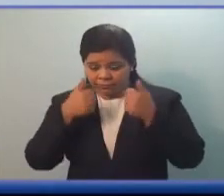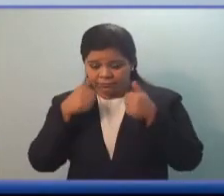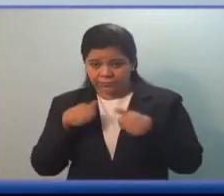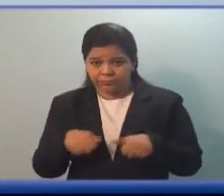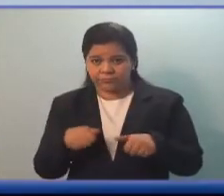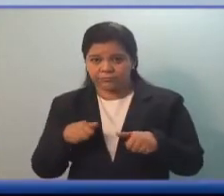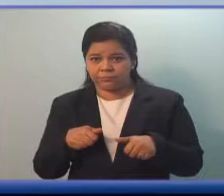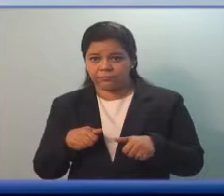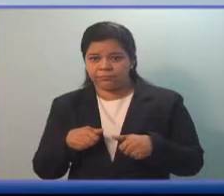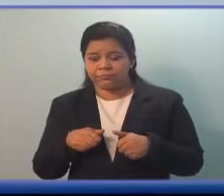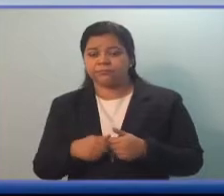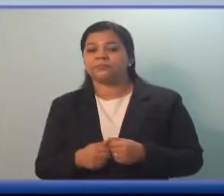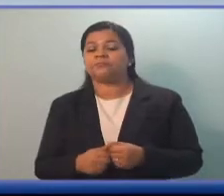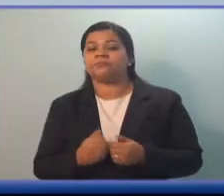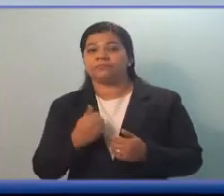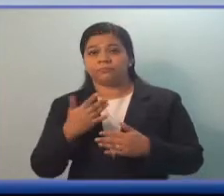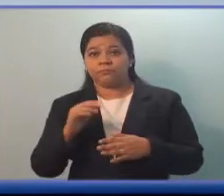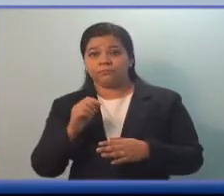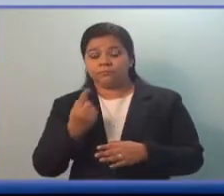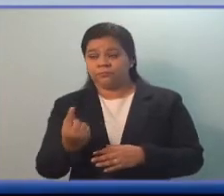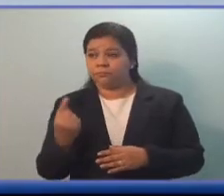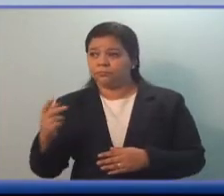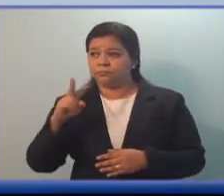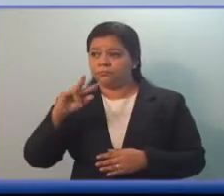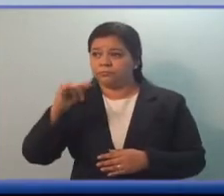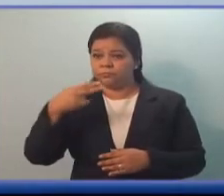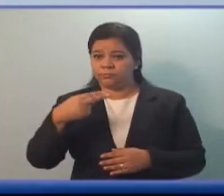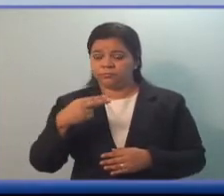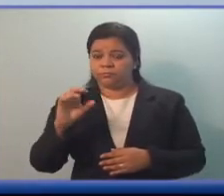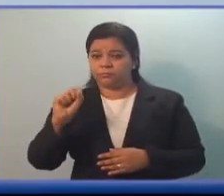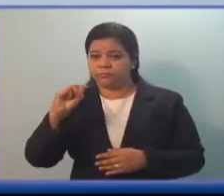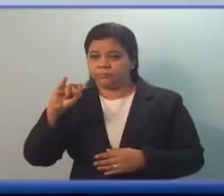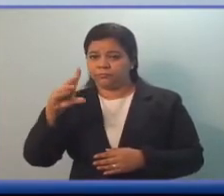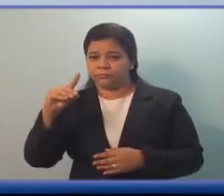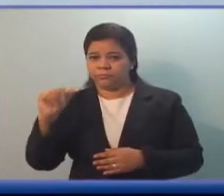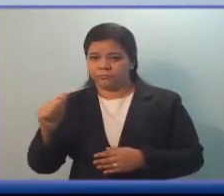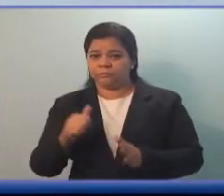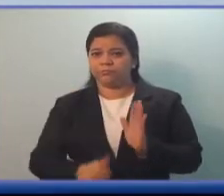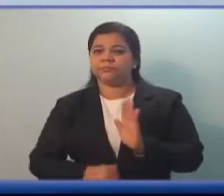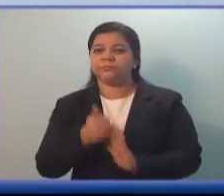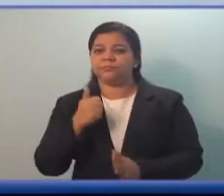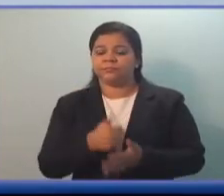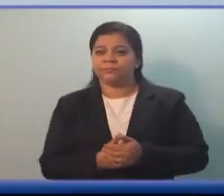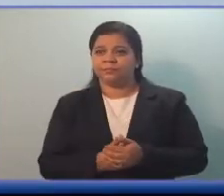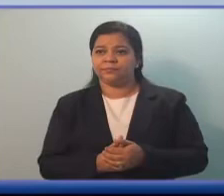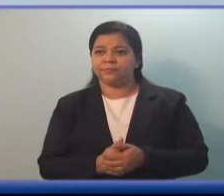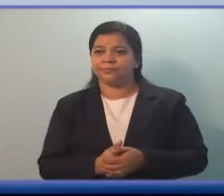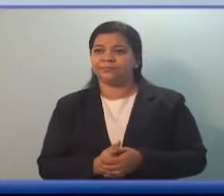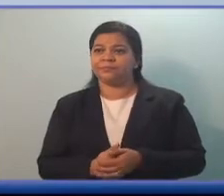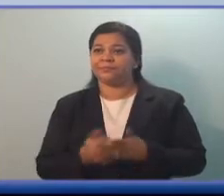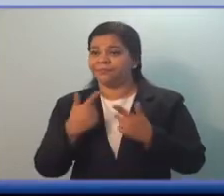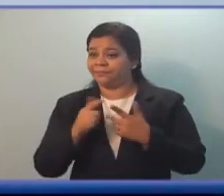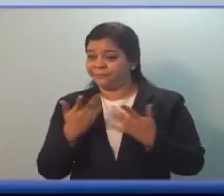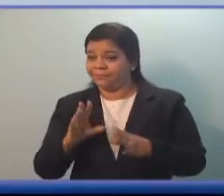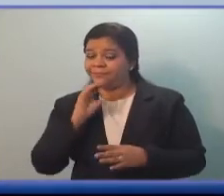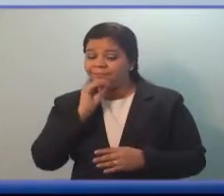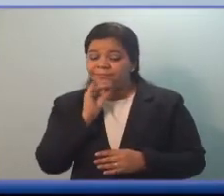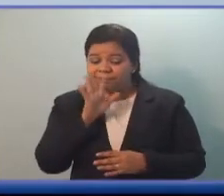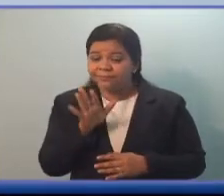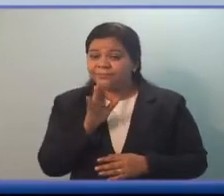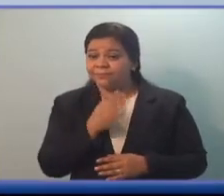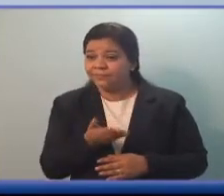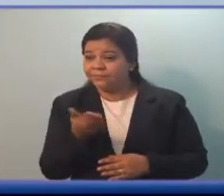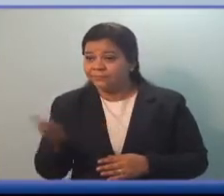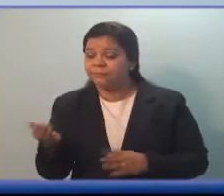de Derechos de las Personas con VIH-Sida y el Departamento de los Derechos de las Personas con Discapacidad. Se emitieron pronunciamientos